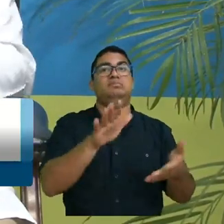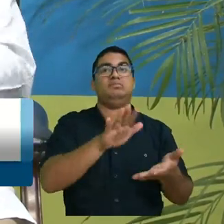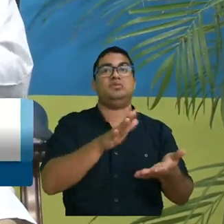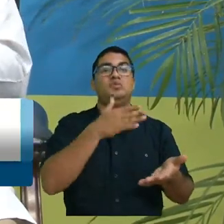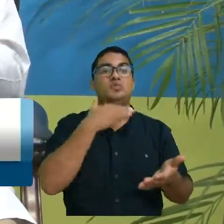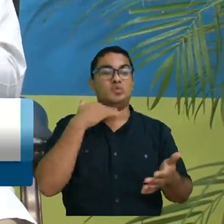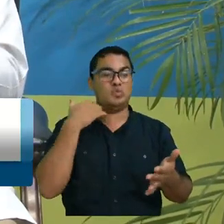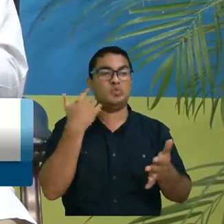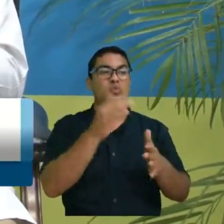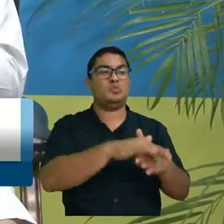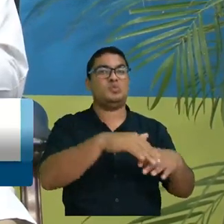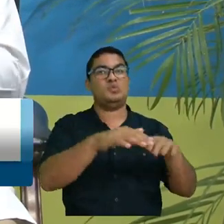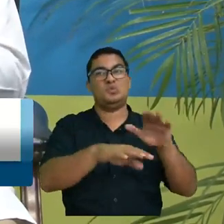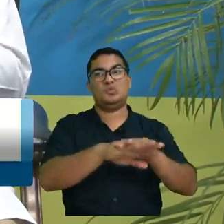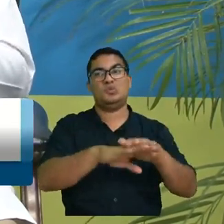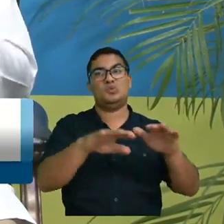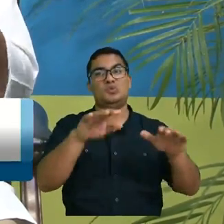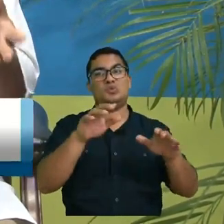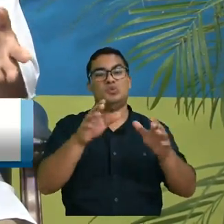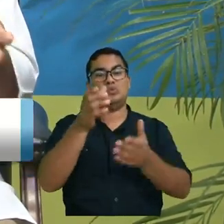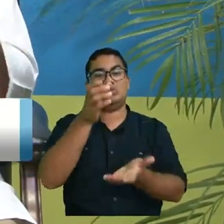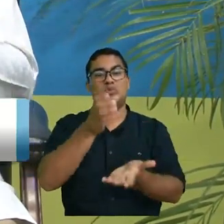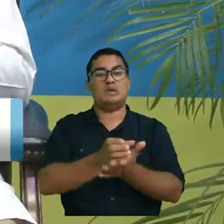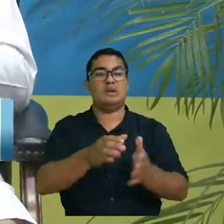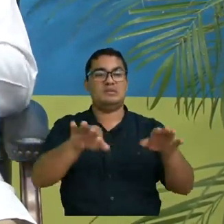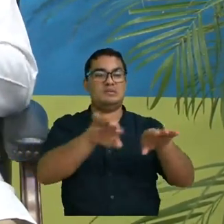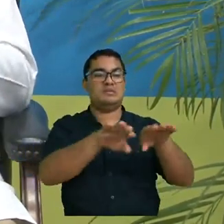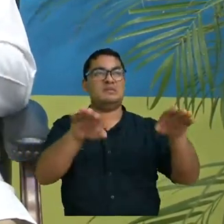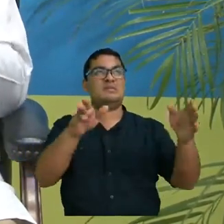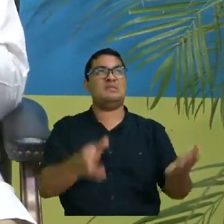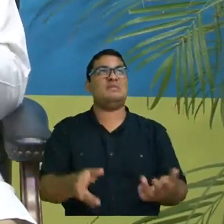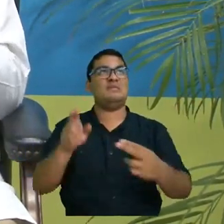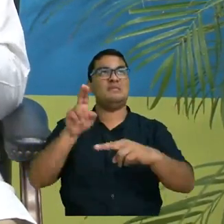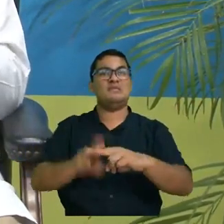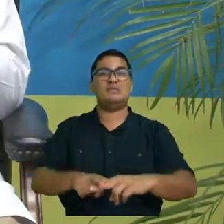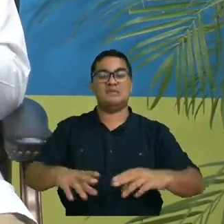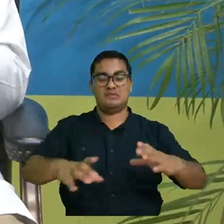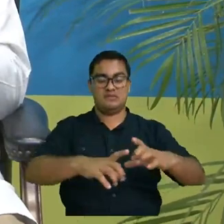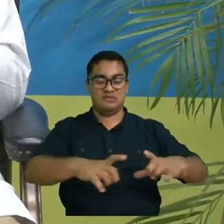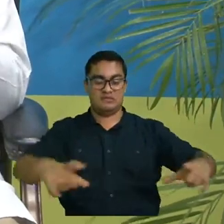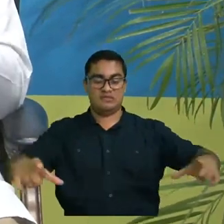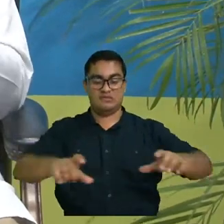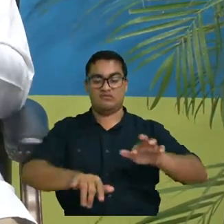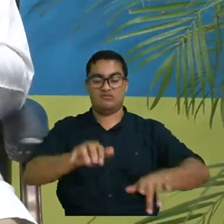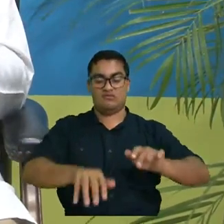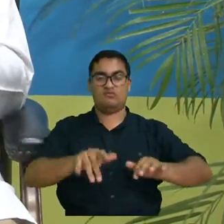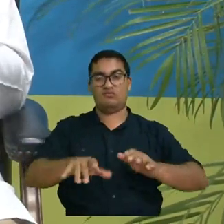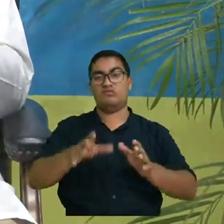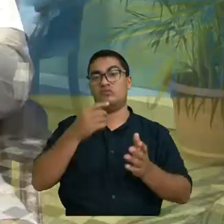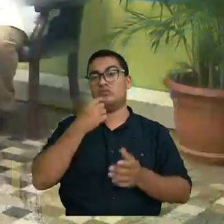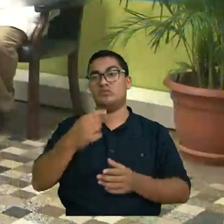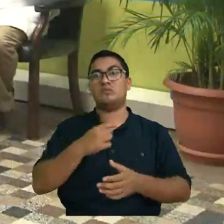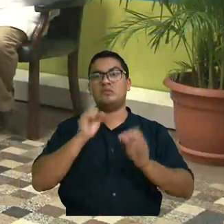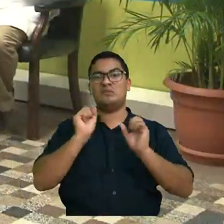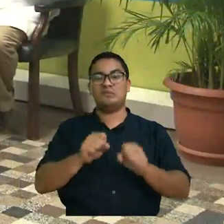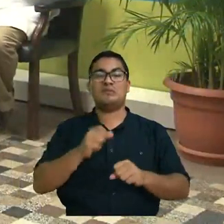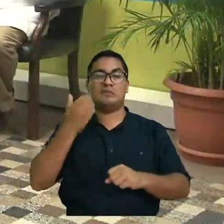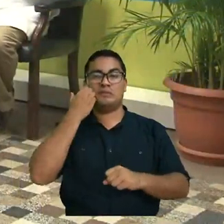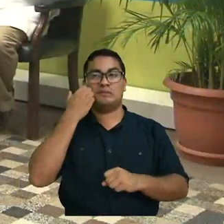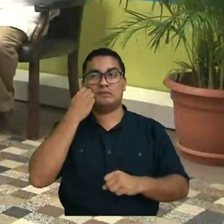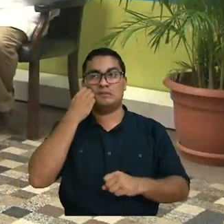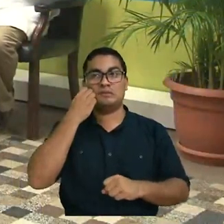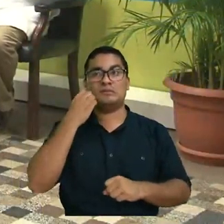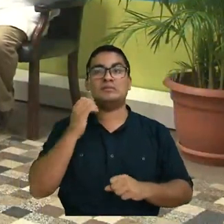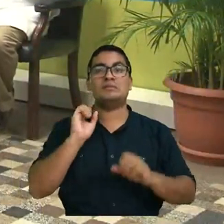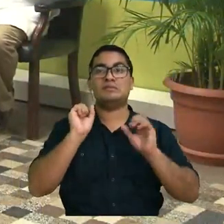toca objetos como el vaso, la mesa o el teclado de una computadora, entonces ahí pueden quedar los virus de la influenza y después